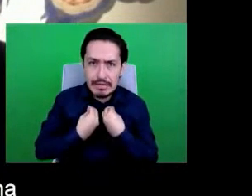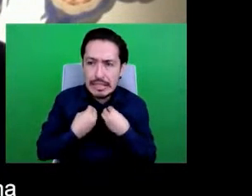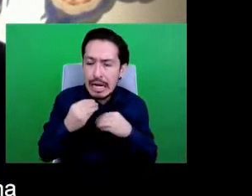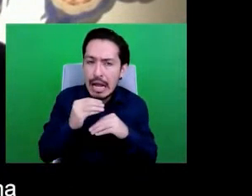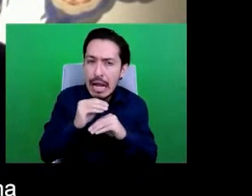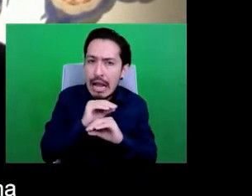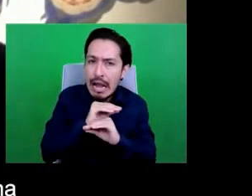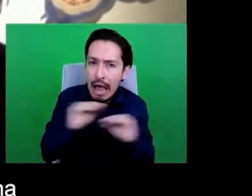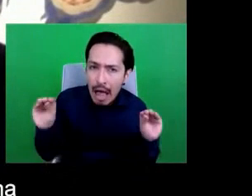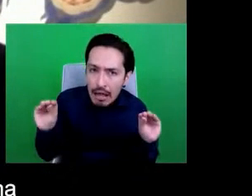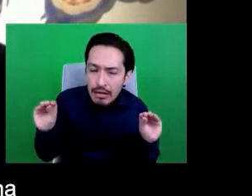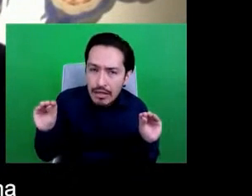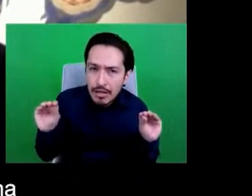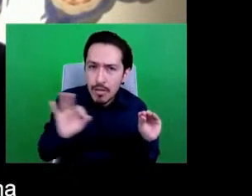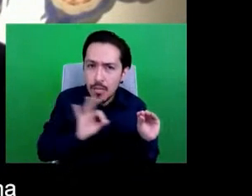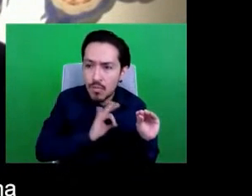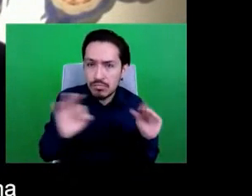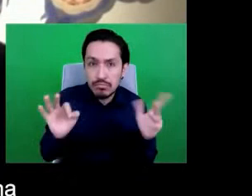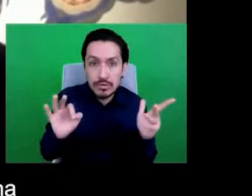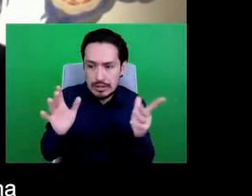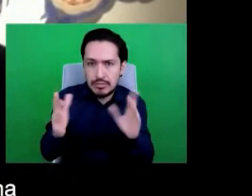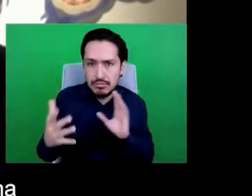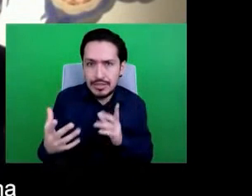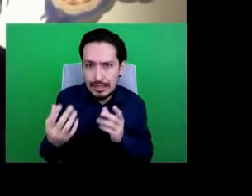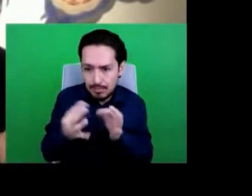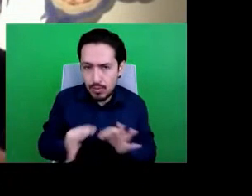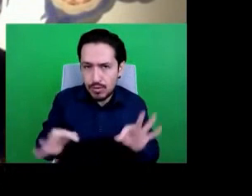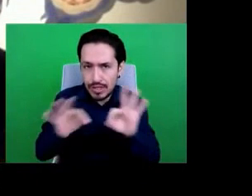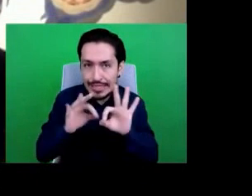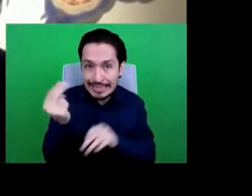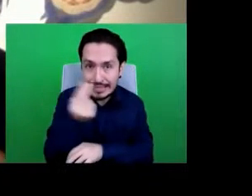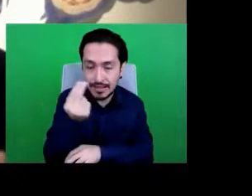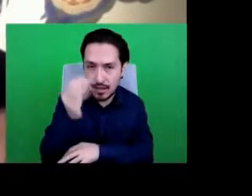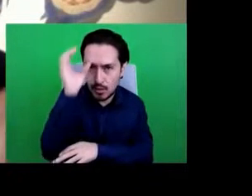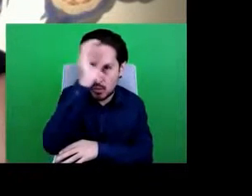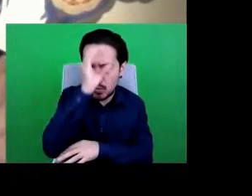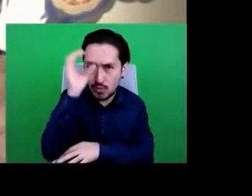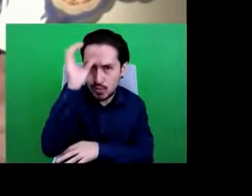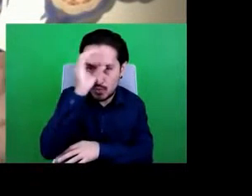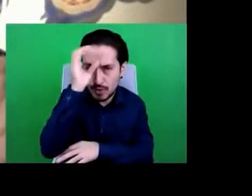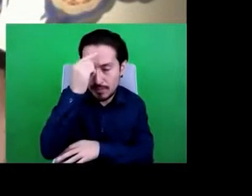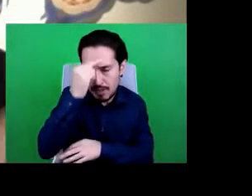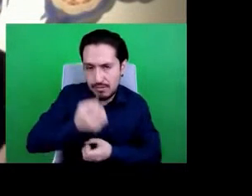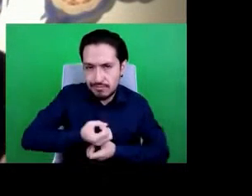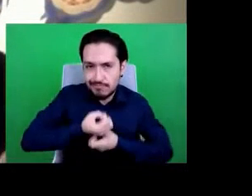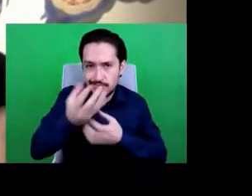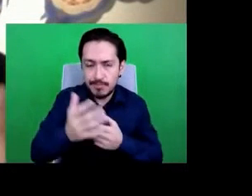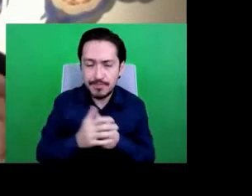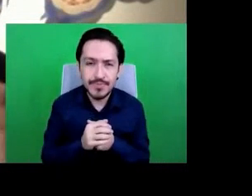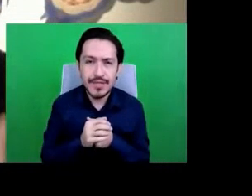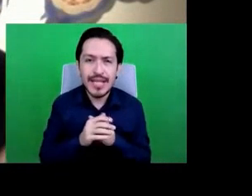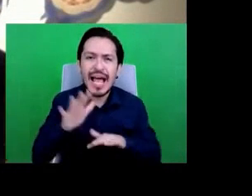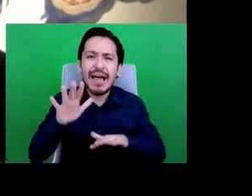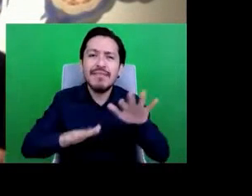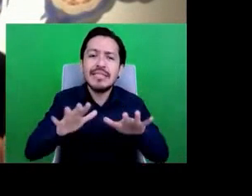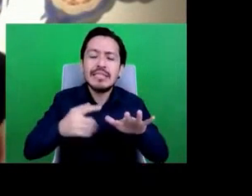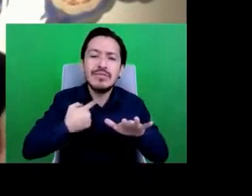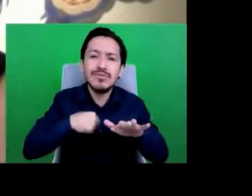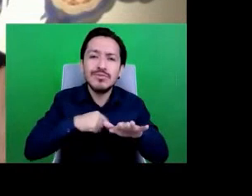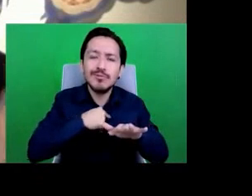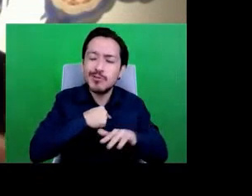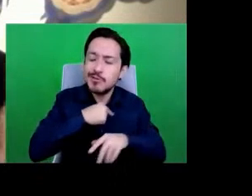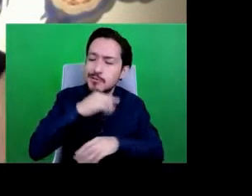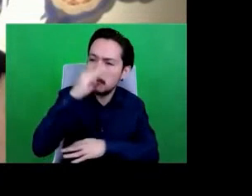La cultura tiene que ser una expresión de toda la población. En ocasiones vemos a la cultura como